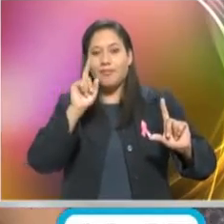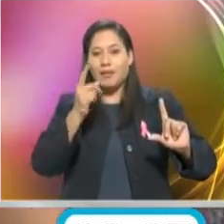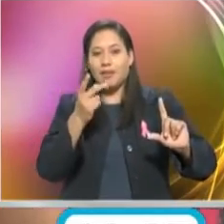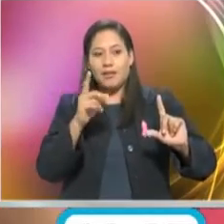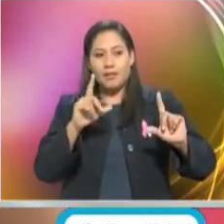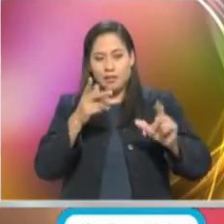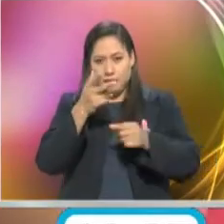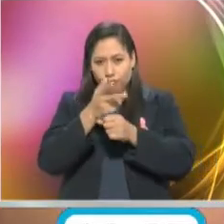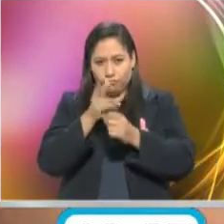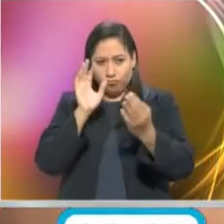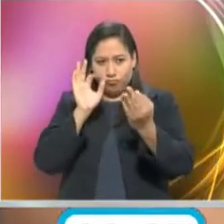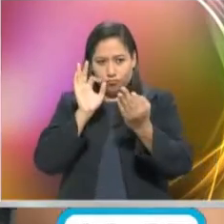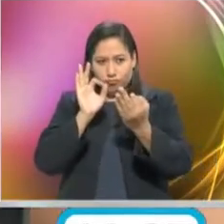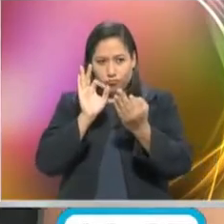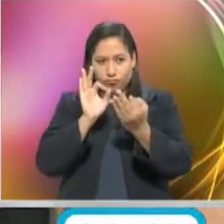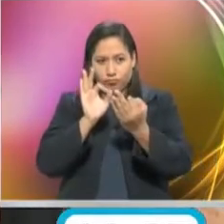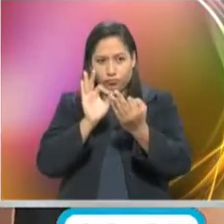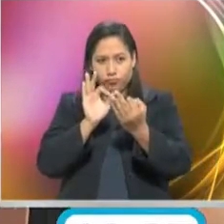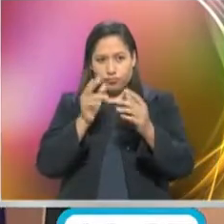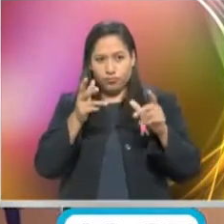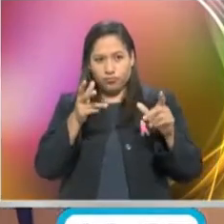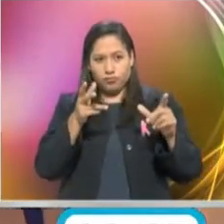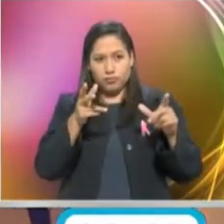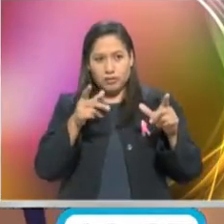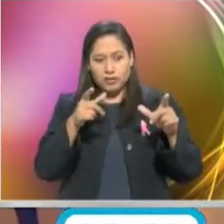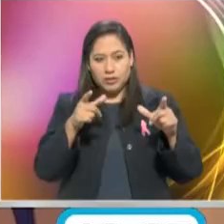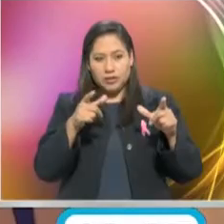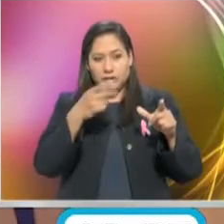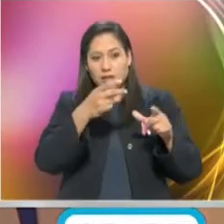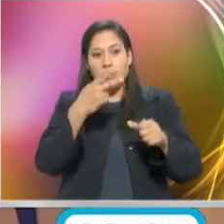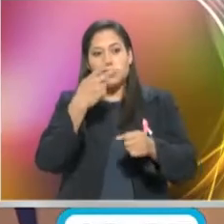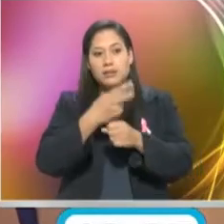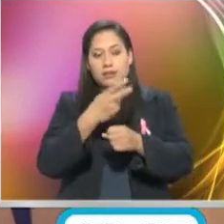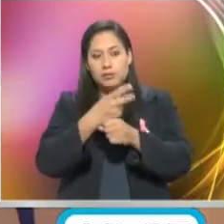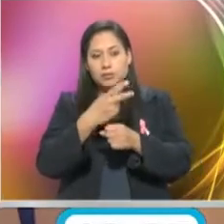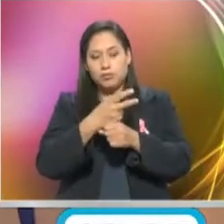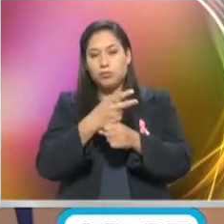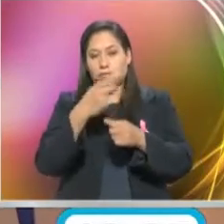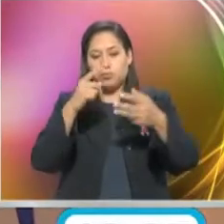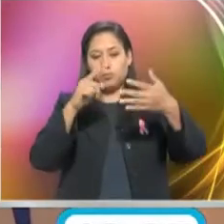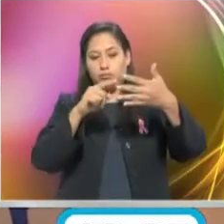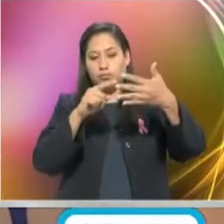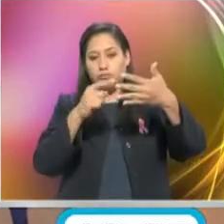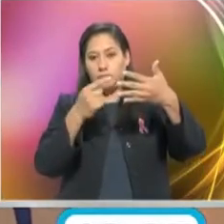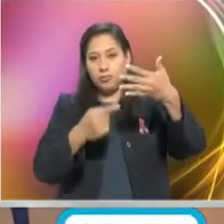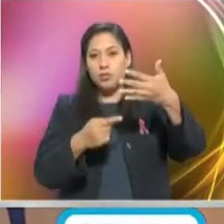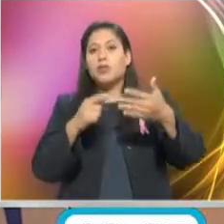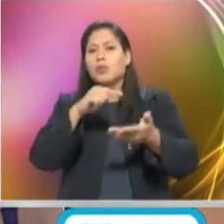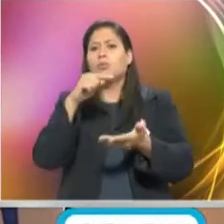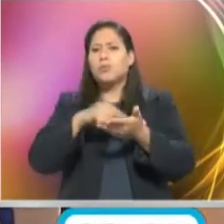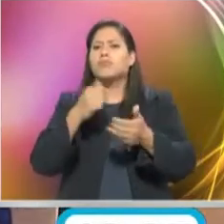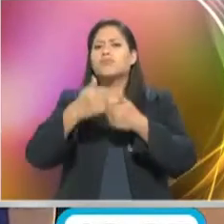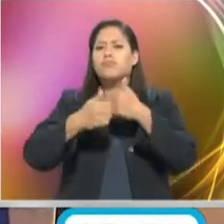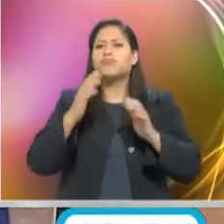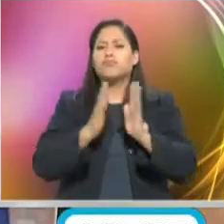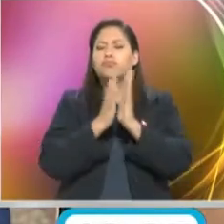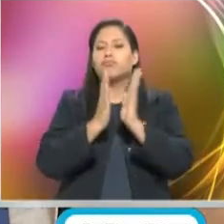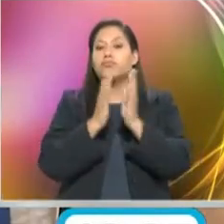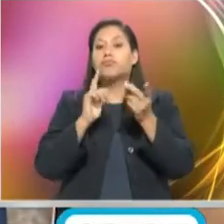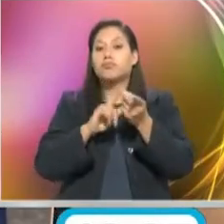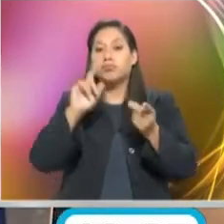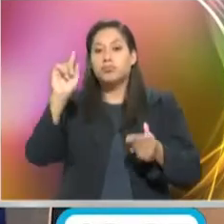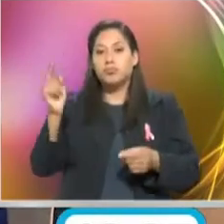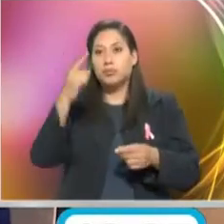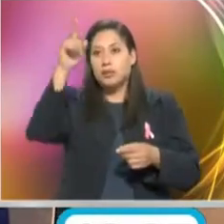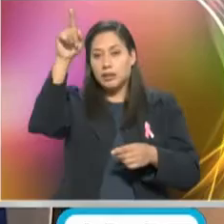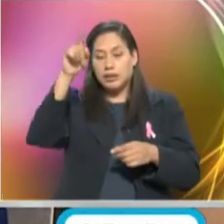están enfocando justamente. Que este fue del segundo lugar que te trajiste. ¿Dónde se llevó a cabo este campeonato? Este campeonato